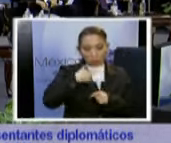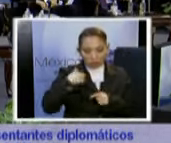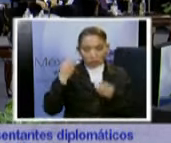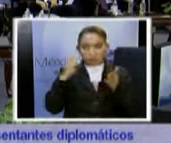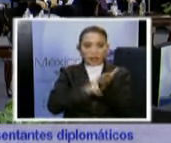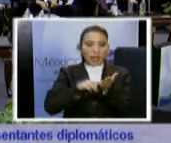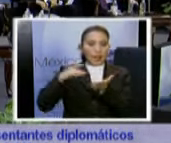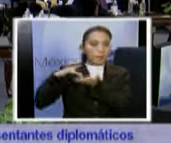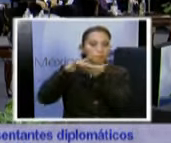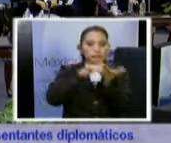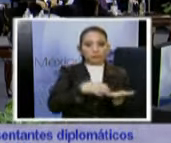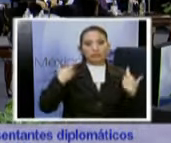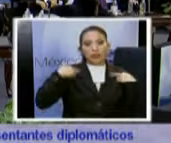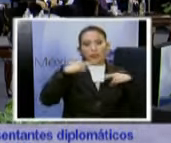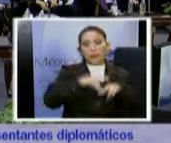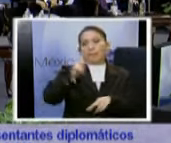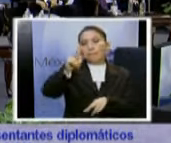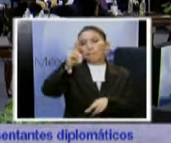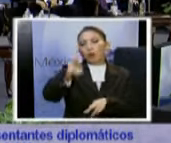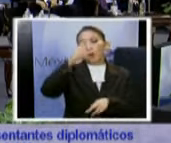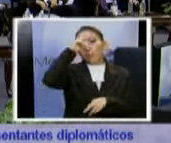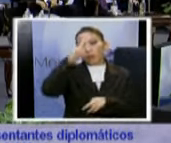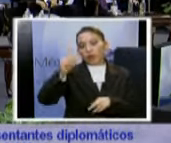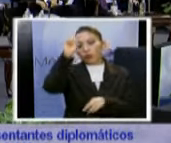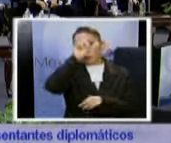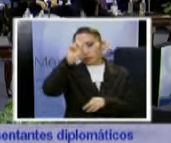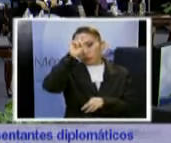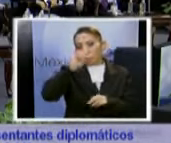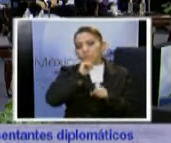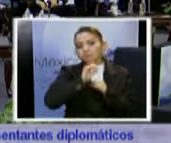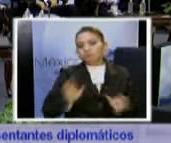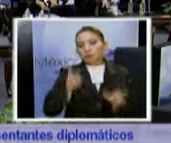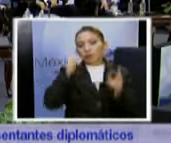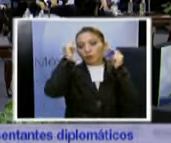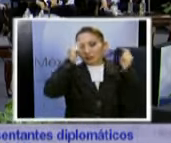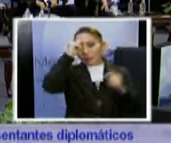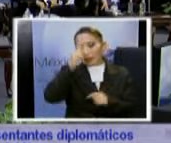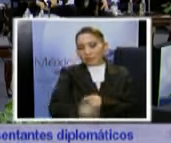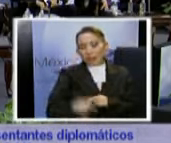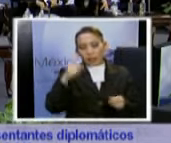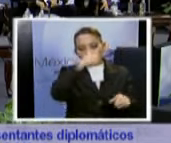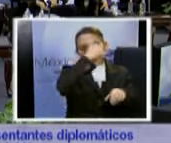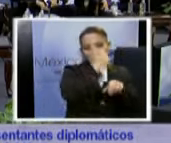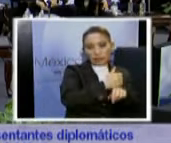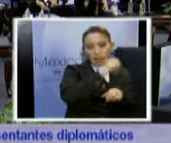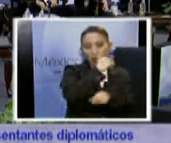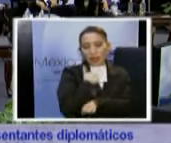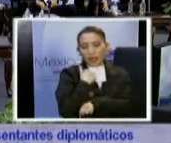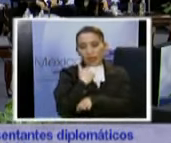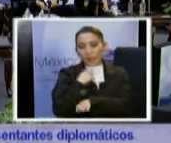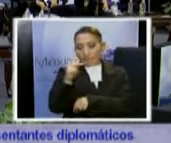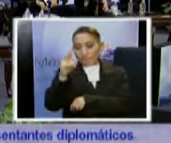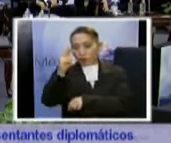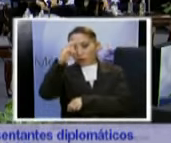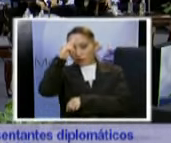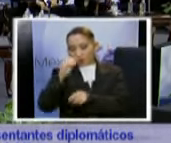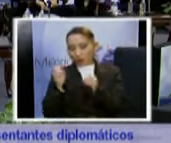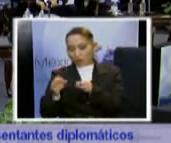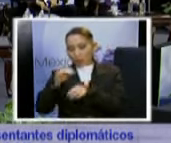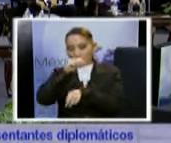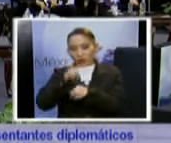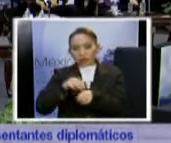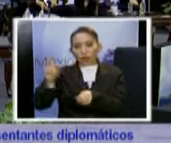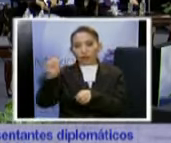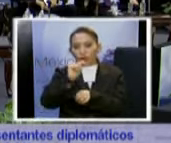apoyo de las representaciones de ProMéxico y del Consejo de Promoción Turística de México, ubicadas en Canadá. ProMéxico cuenta con oficinas en Montreal,